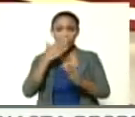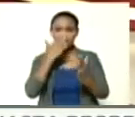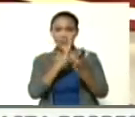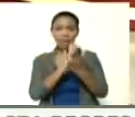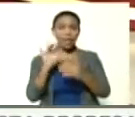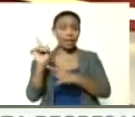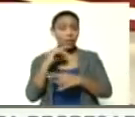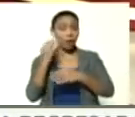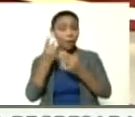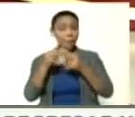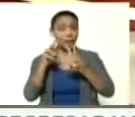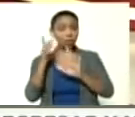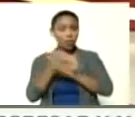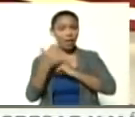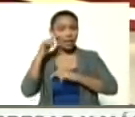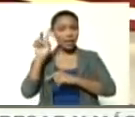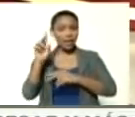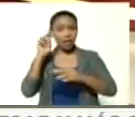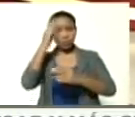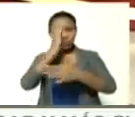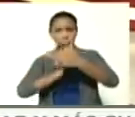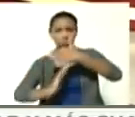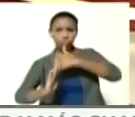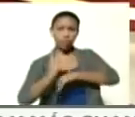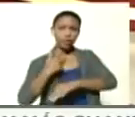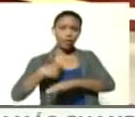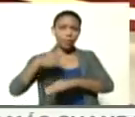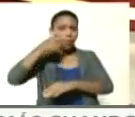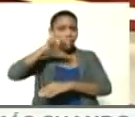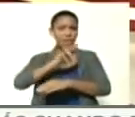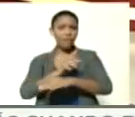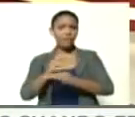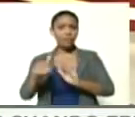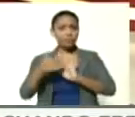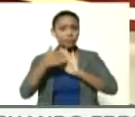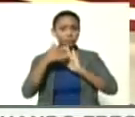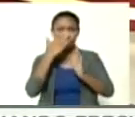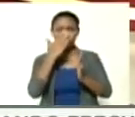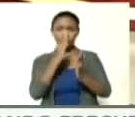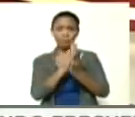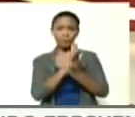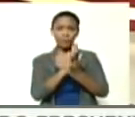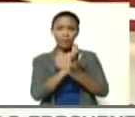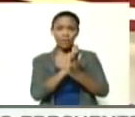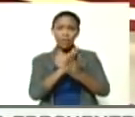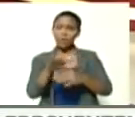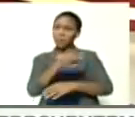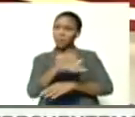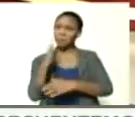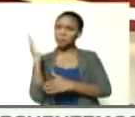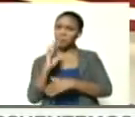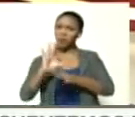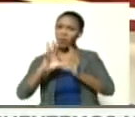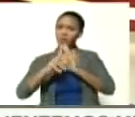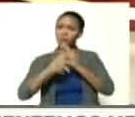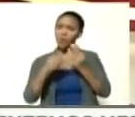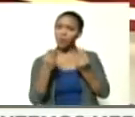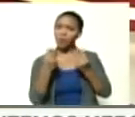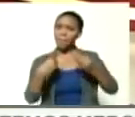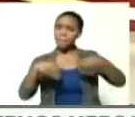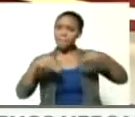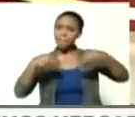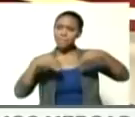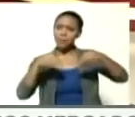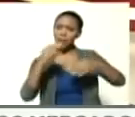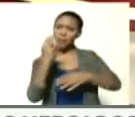apostar a la paz. Imagínense ustedes la nobleza del pueblo venezolano, de su gobierno, que se ha visto afectado de manera directa ¿De dónde vino el robo de nuestro papel moneda? ¿De